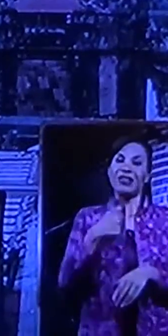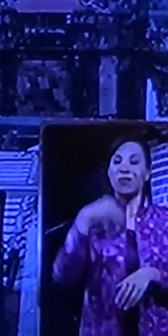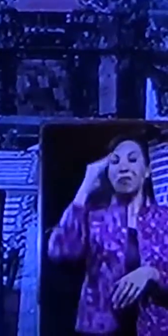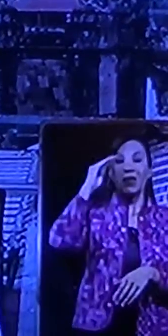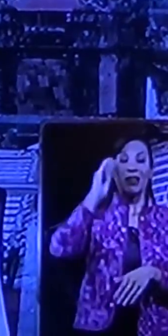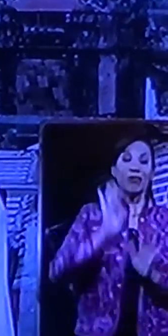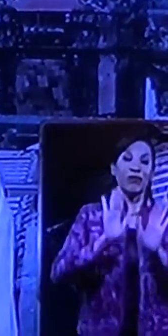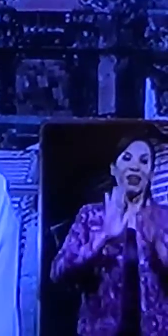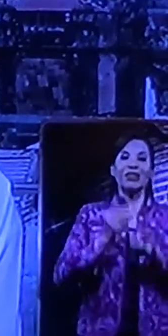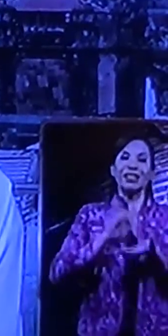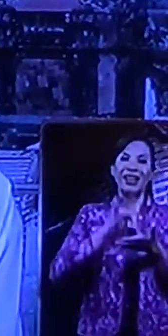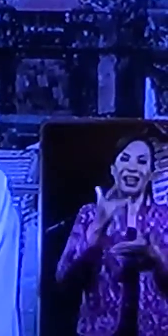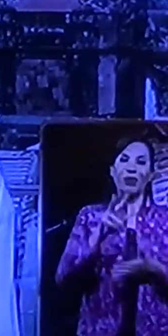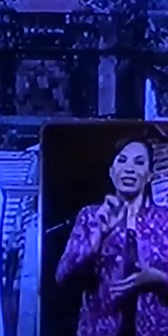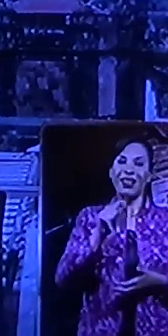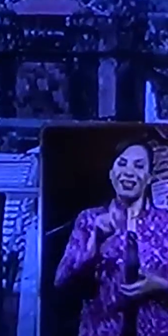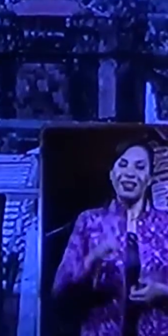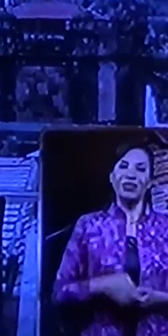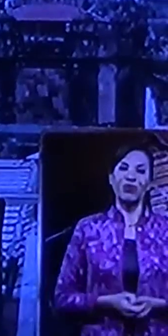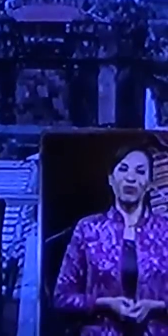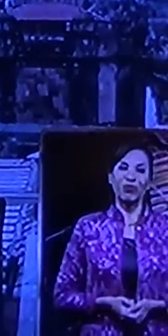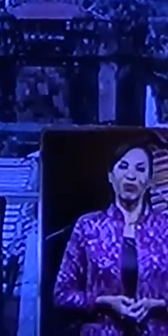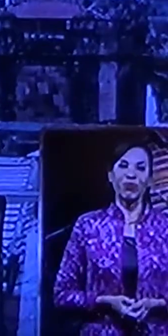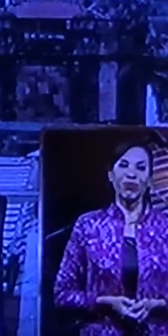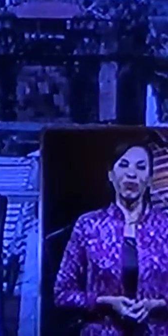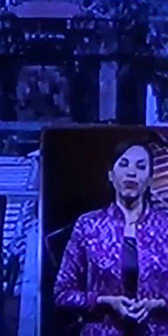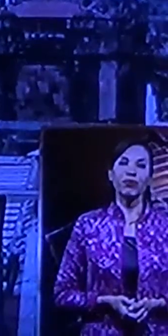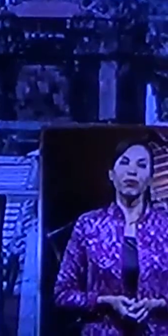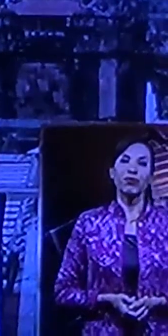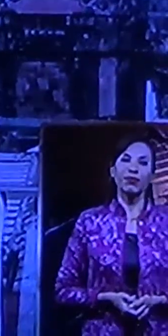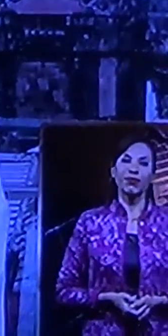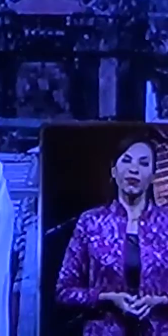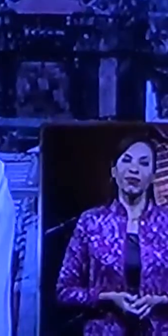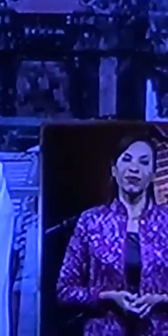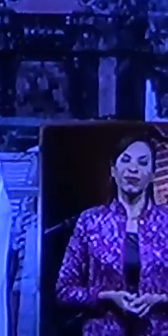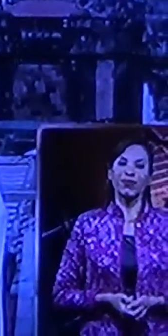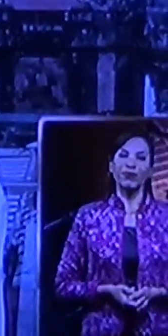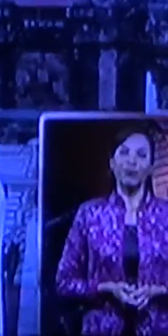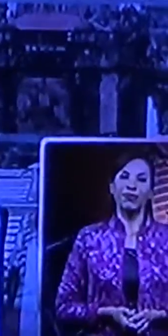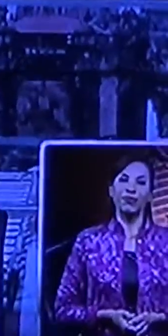digo. Gracias, Vicente. Gracias, Marilu. Hasta mañana, martes.